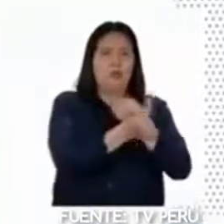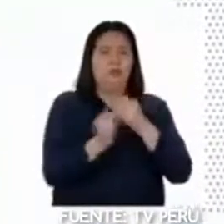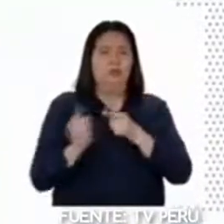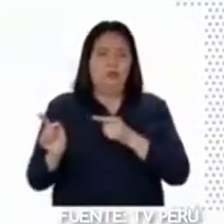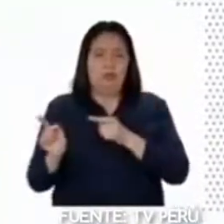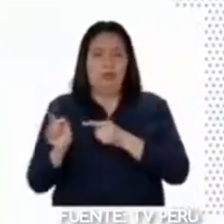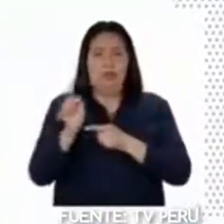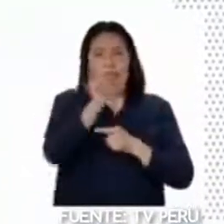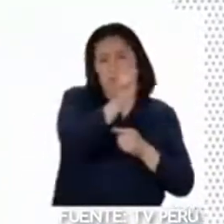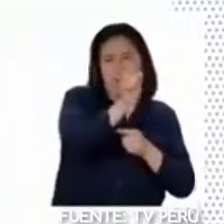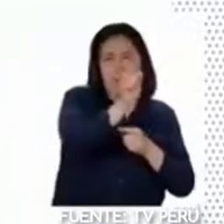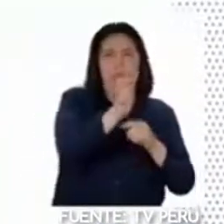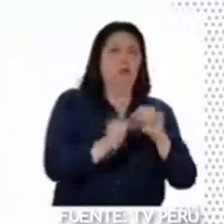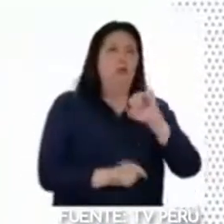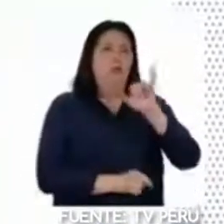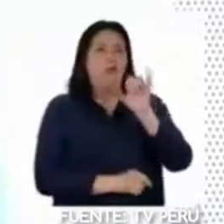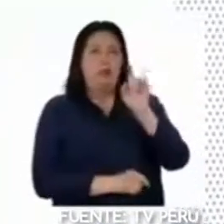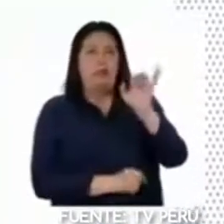Juliaca.